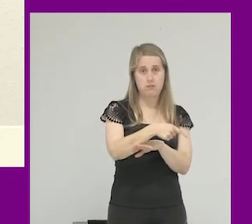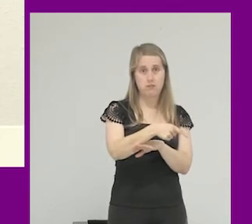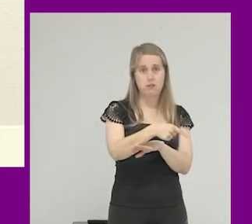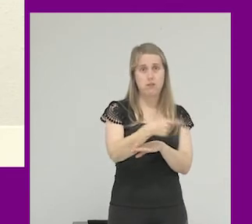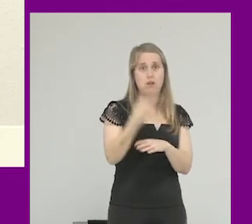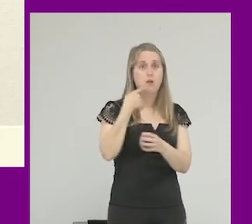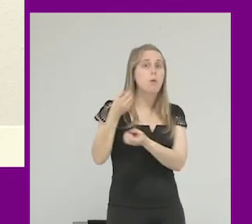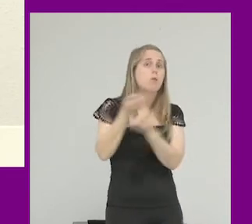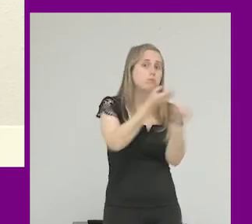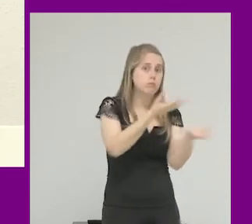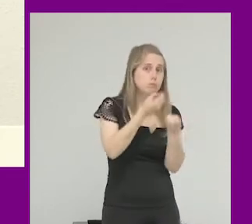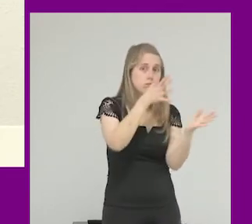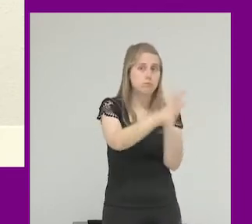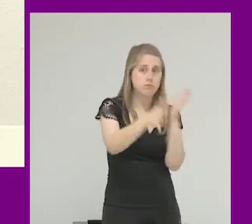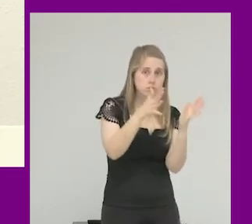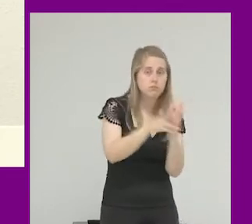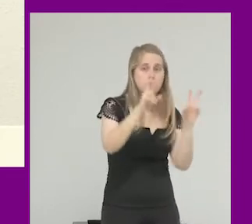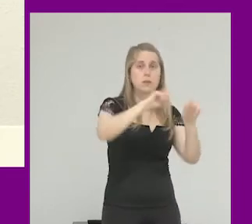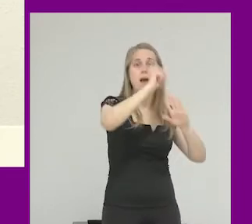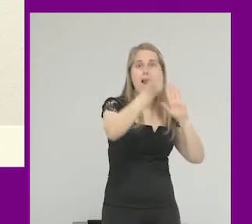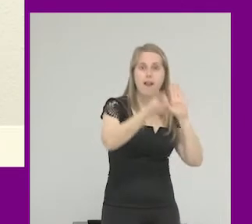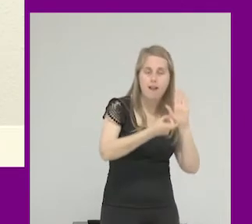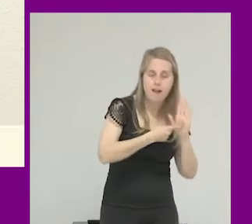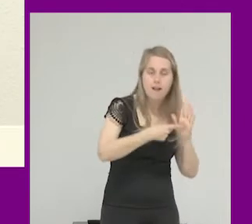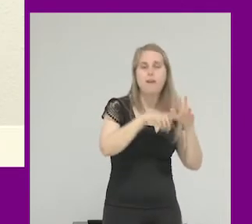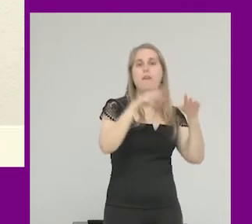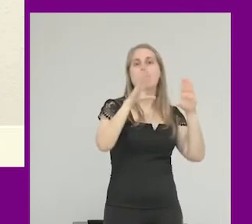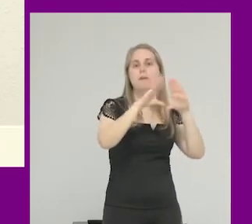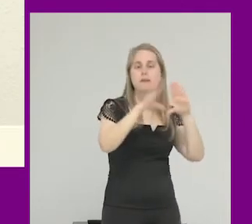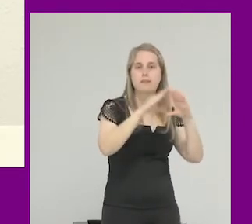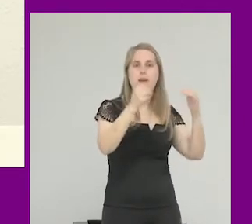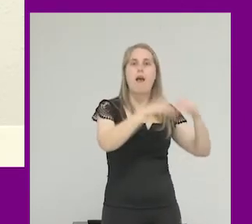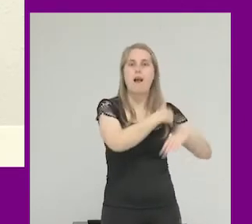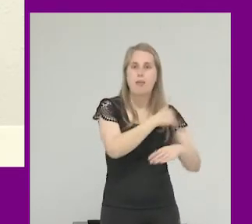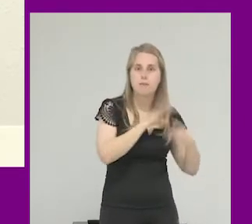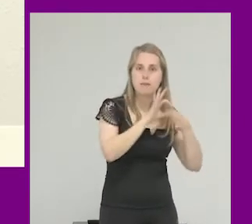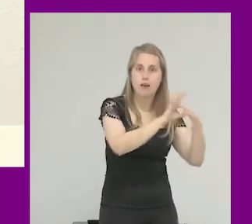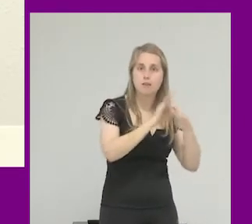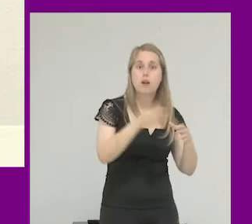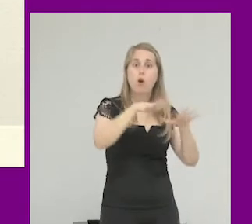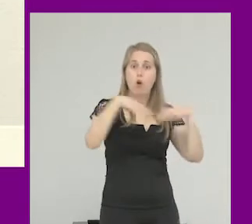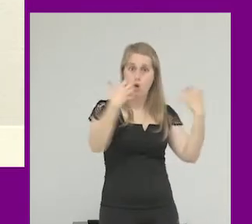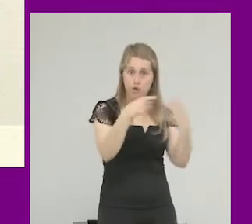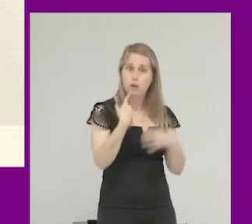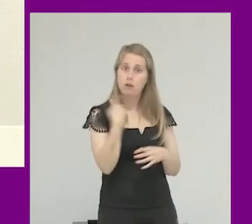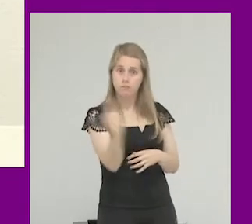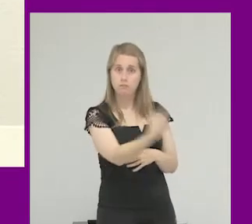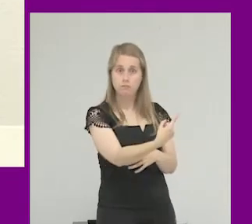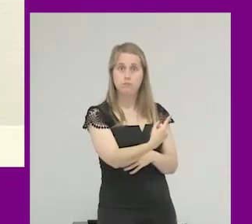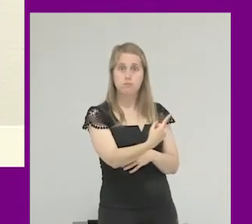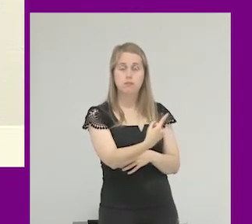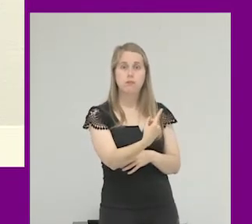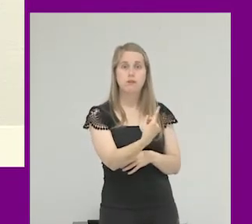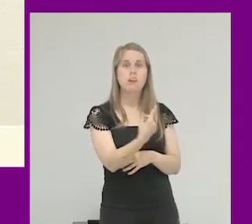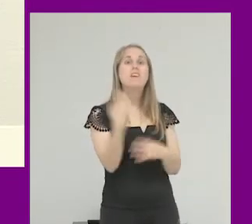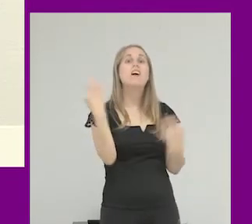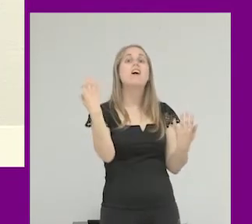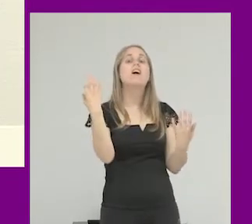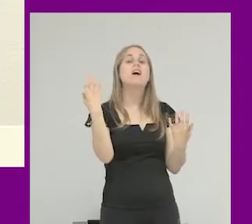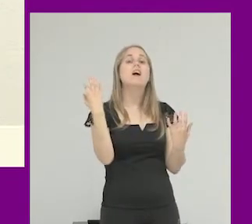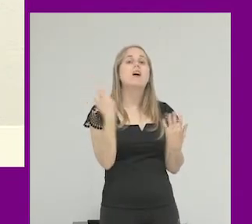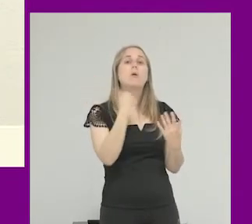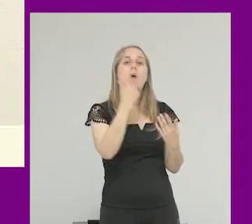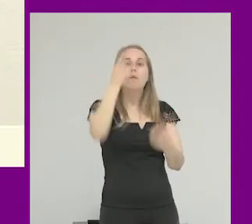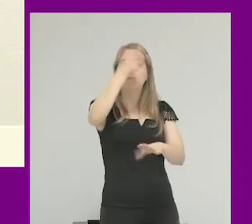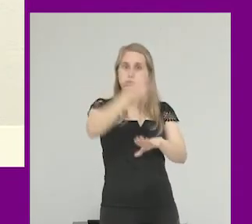a informar sobre la ley, feministas académicas, y dijeron allí en el Congreso, que no estaba, que había que meter